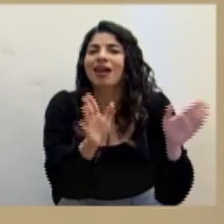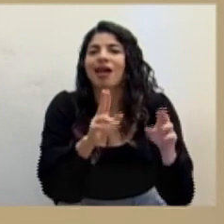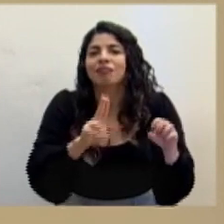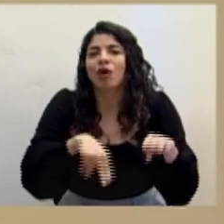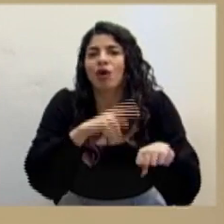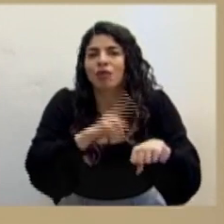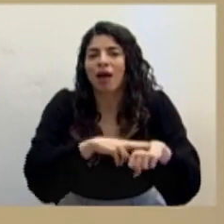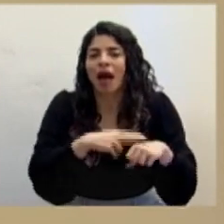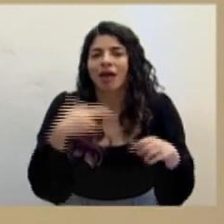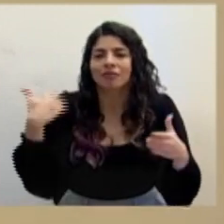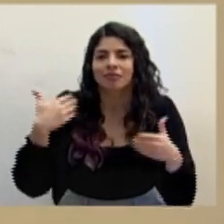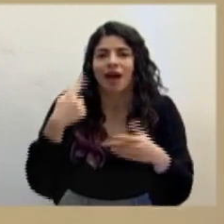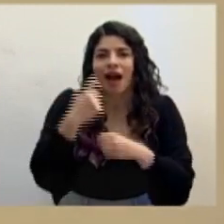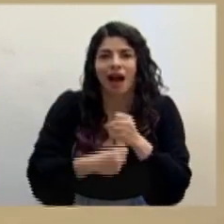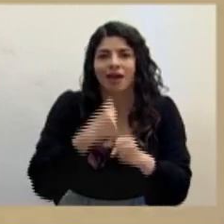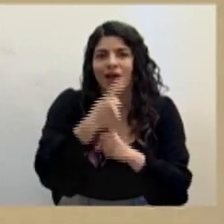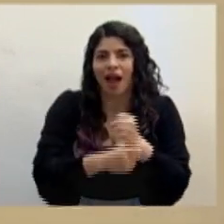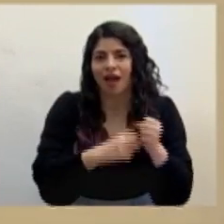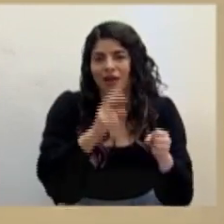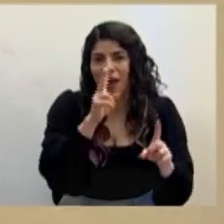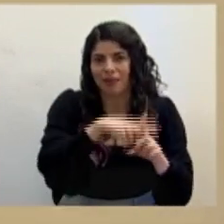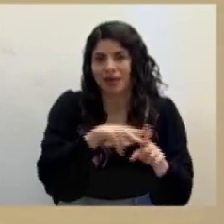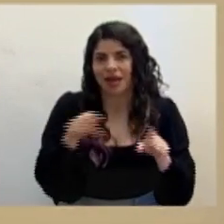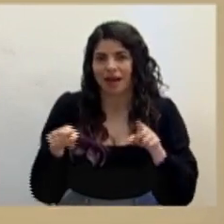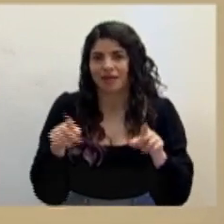que durante todos los años aplicamos.